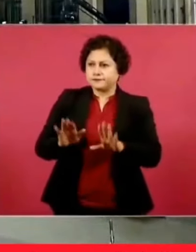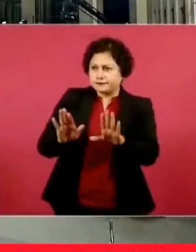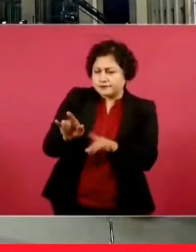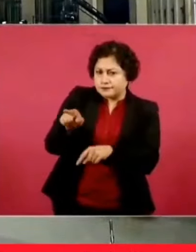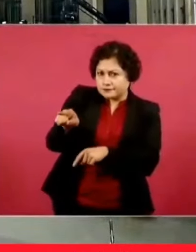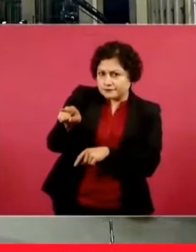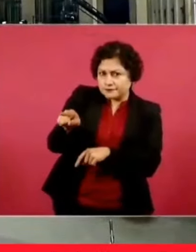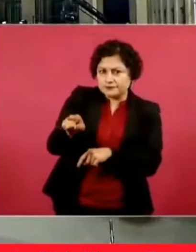sobre salario y